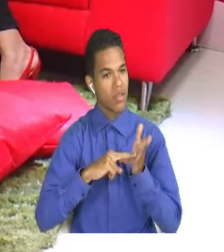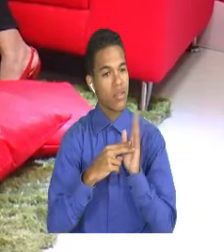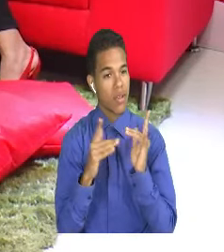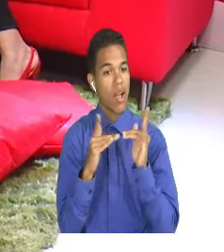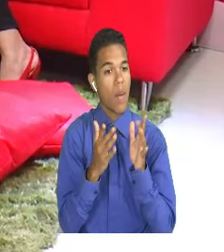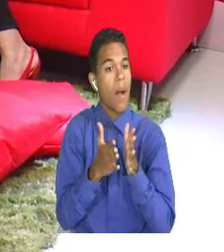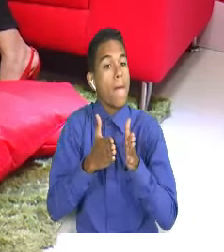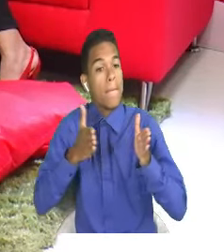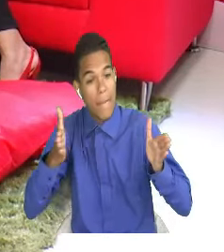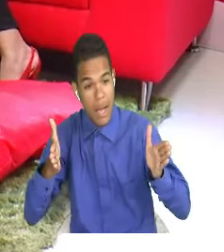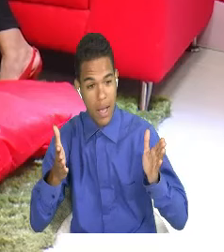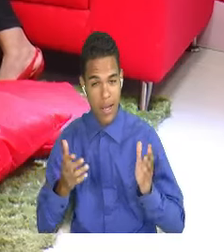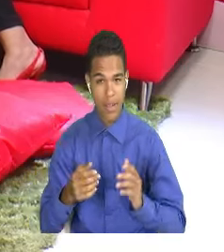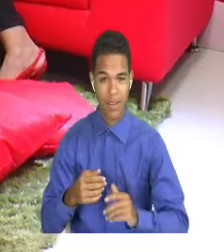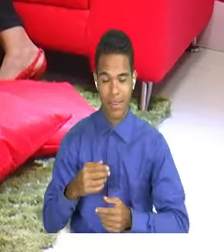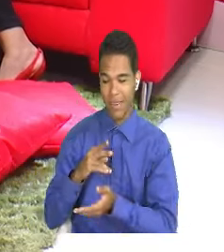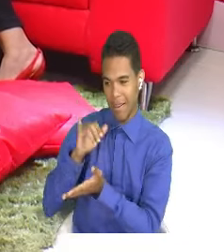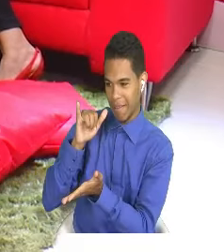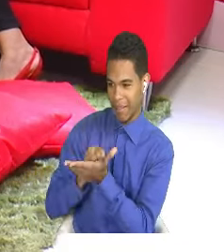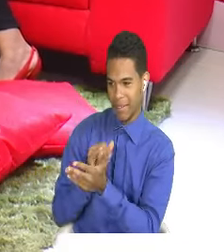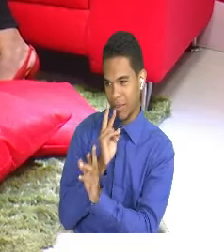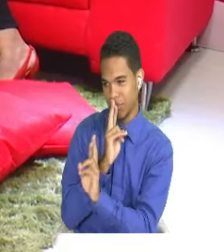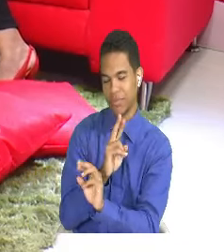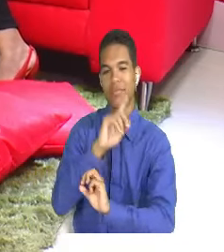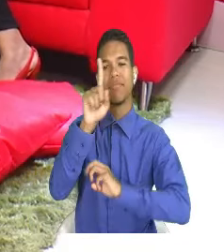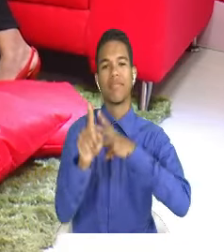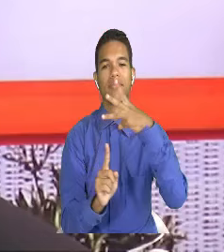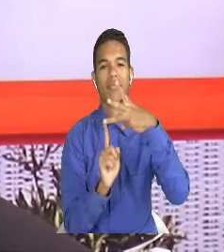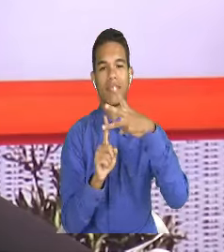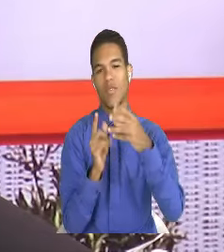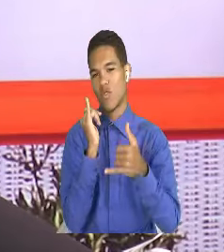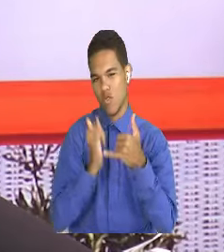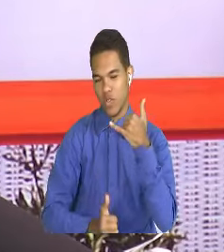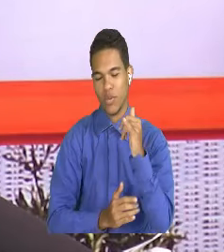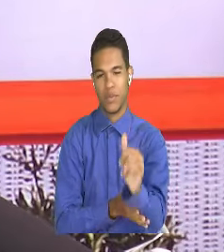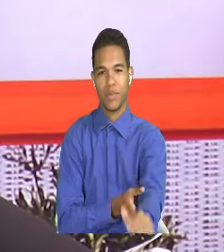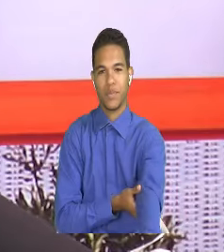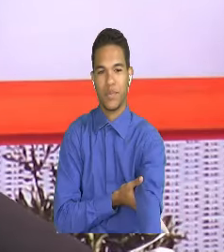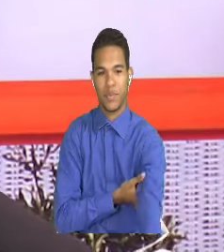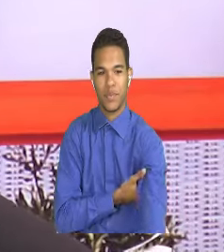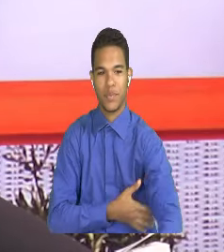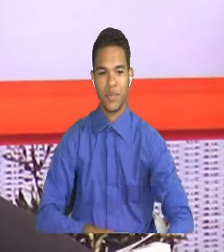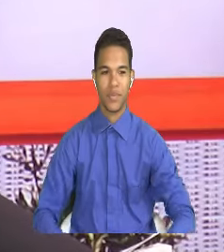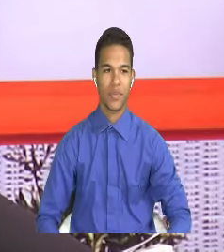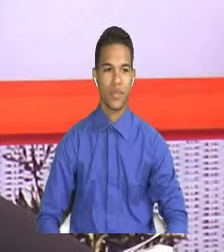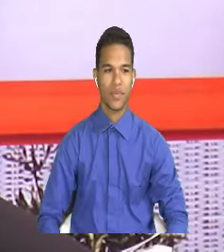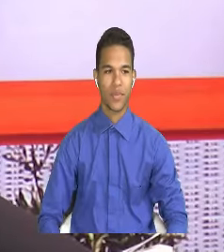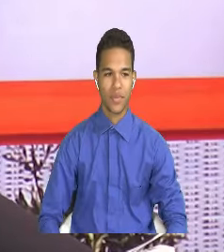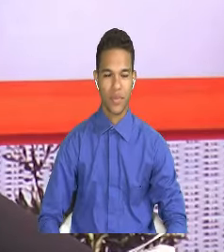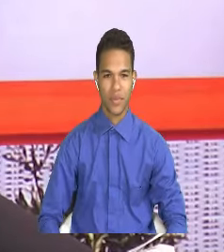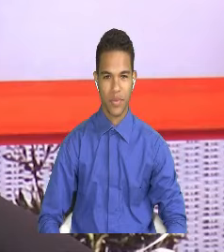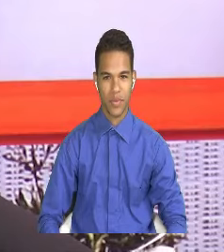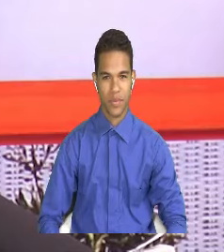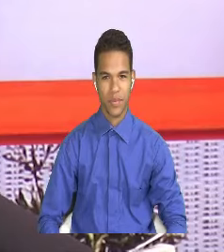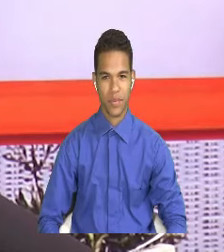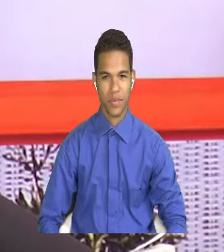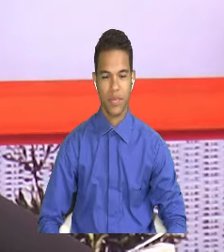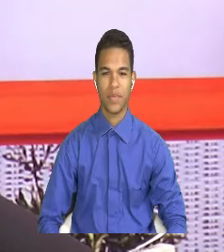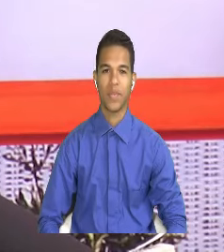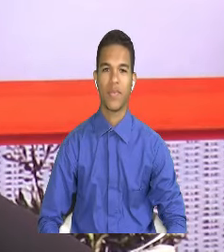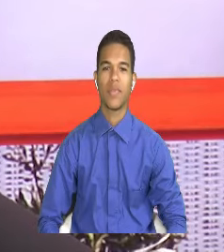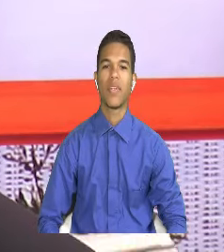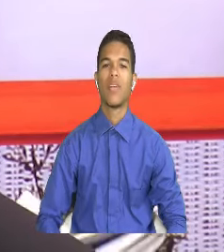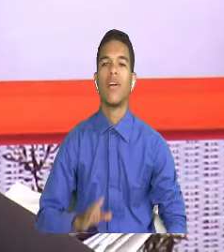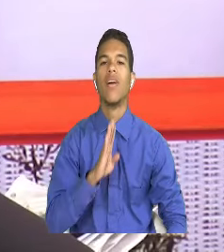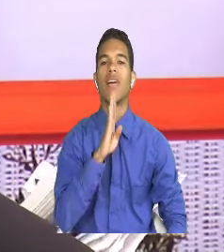Esa era la respuesta. Bueno, la siguiente y la última pregunta. Yo creo que esa sí la debes saber. Autor de la